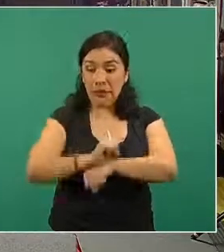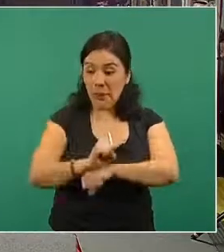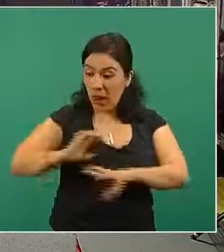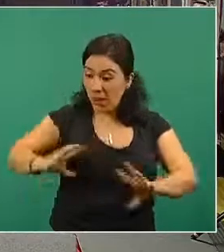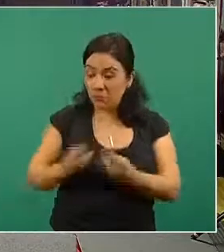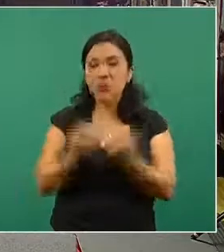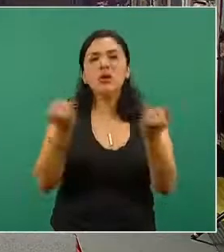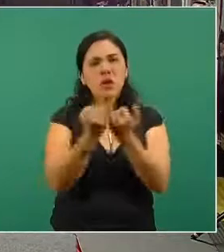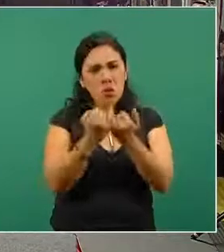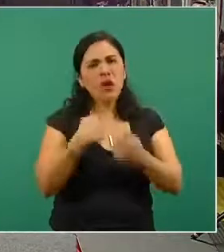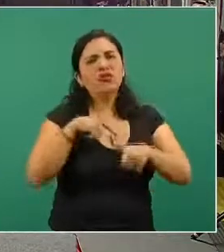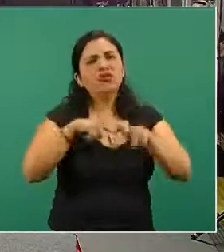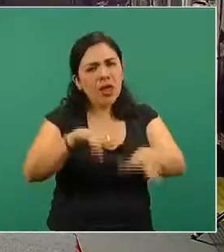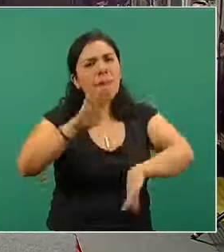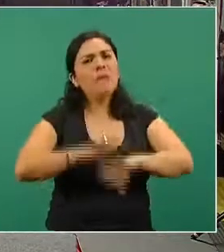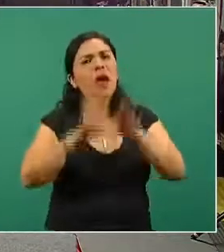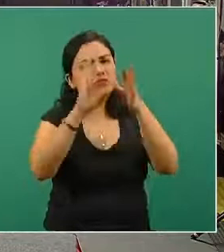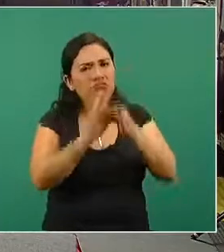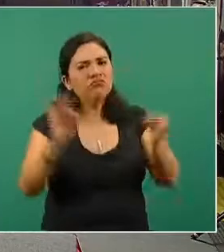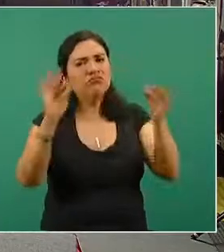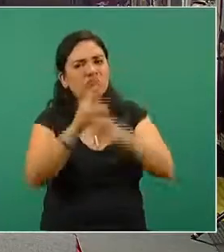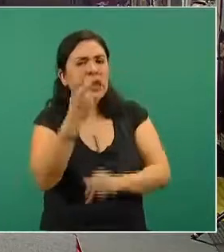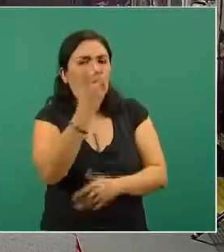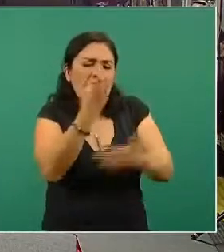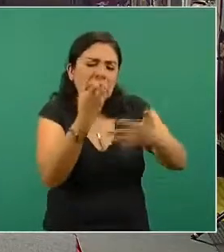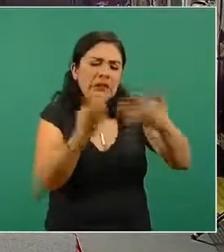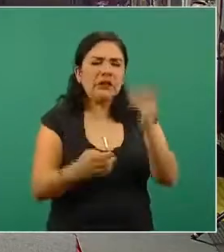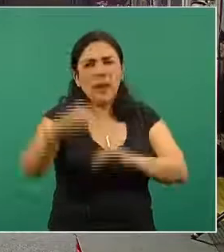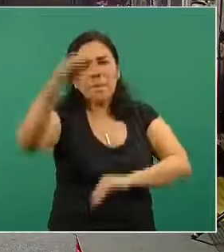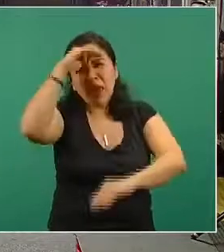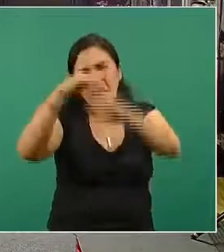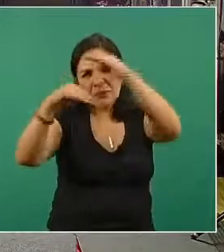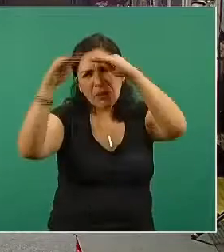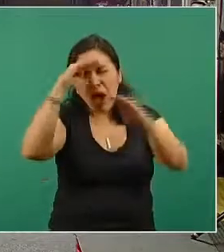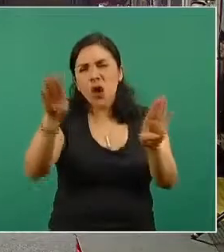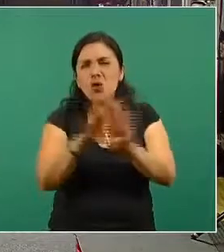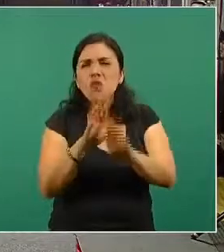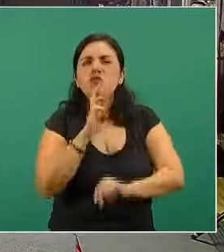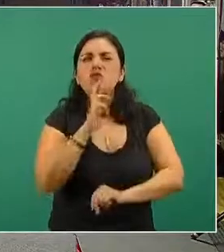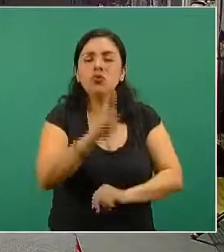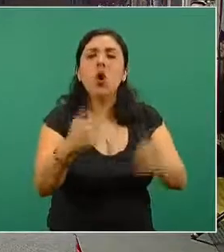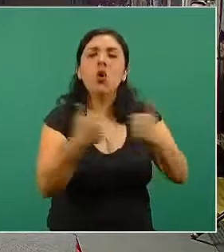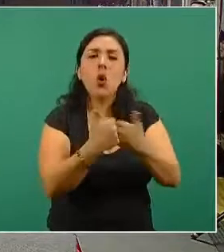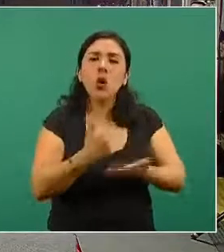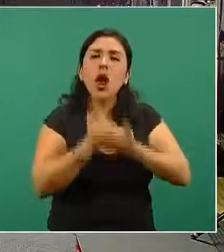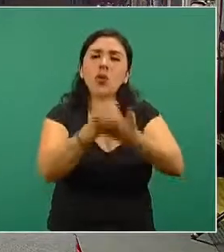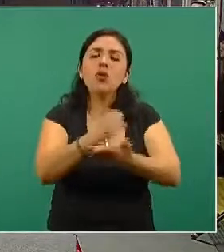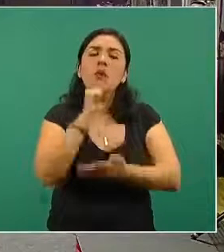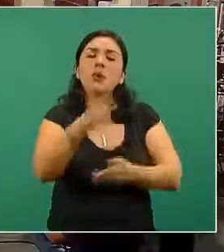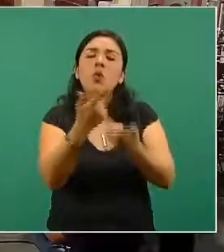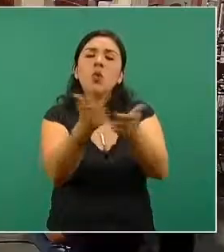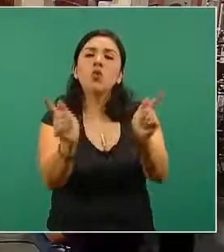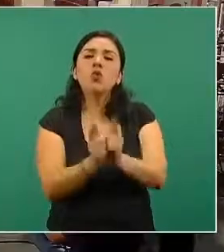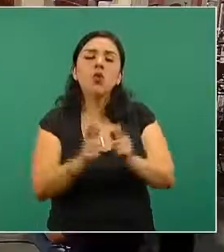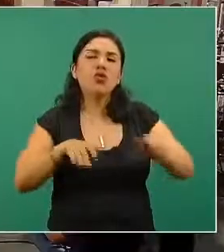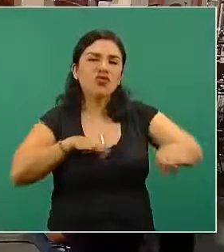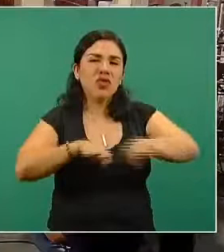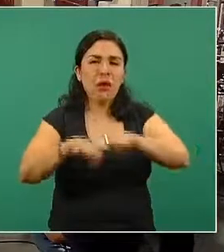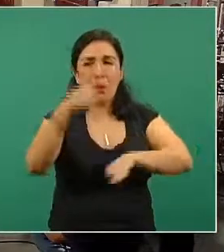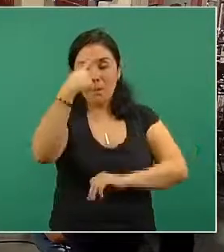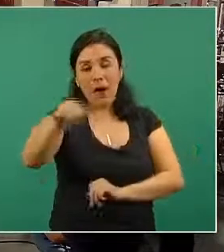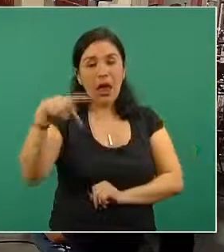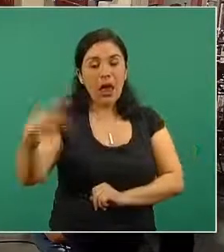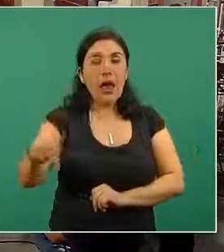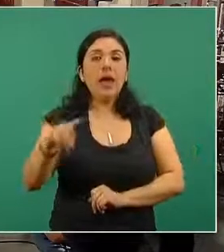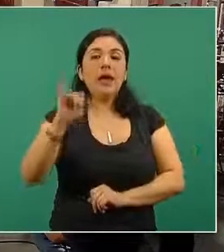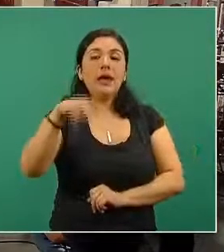también iremos comentando este tipo de reflexiones, precisamente con la ayuda de estos grupos de trabajo del Instituto Nacional de Salud Pública